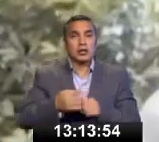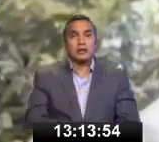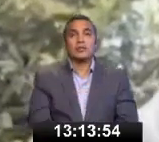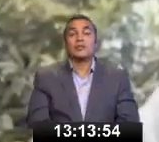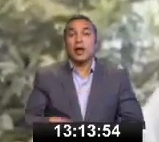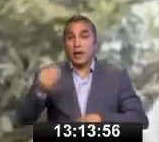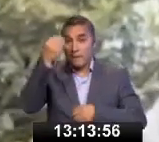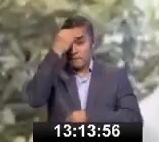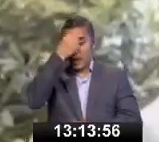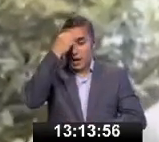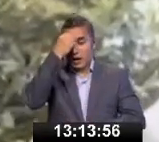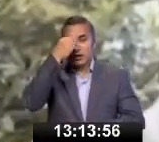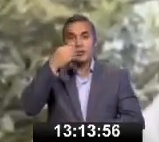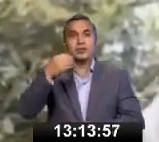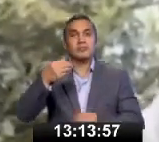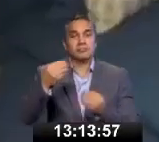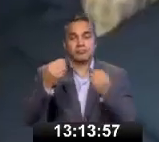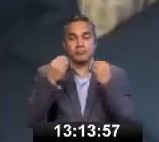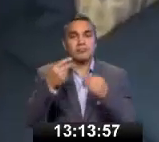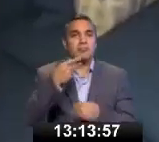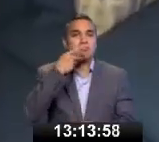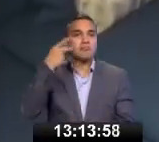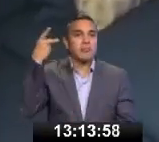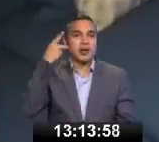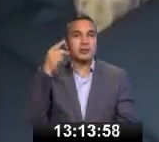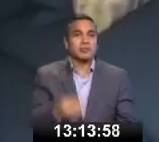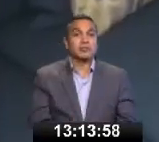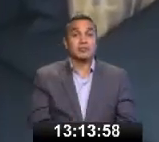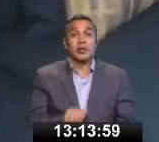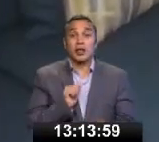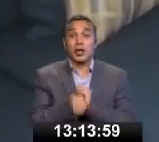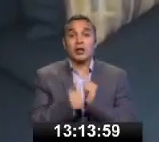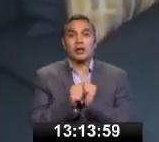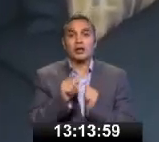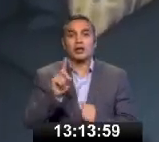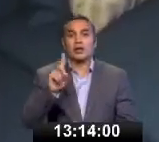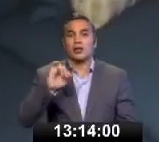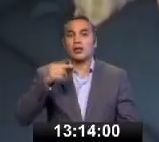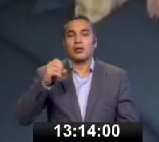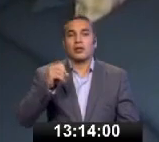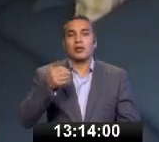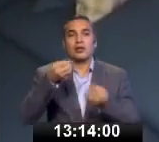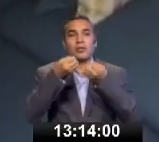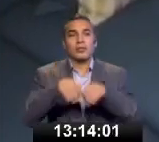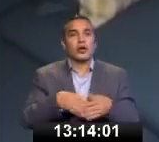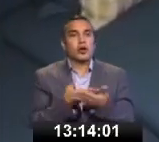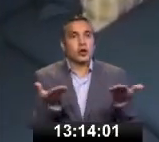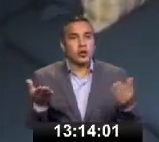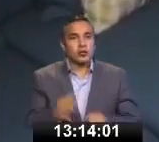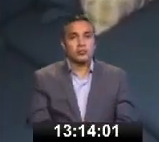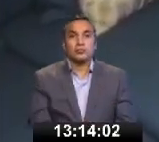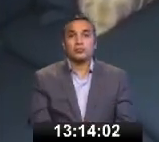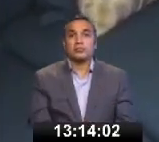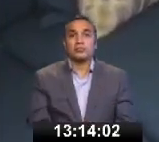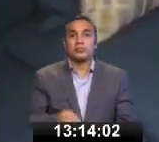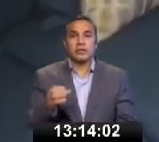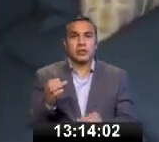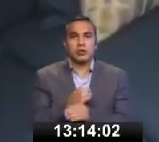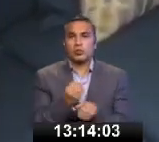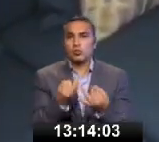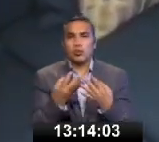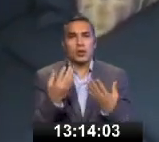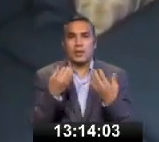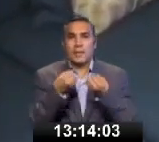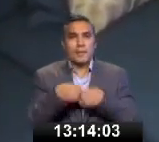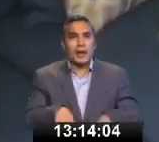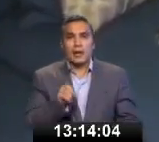casa, nos inculcaron desde muy pequeños nosotros, nuestros padres. Mientras hacía deporte, Diego Lituma extravió sus pertenencias. Hace un cálculo de cuánto